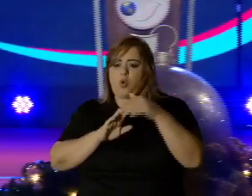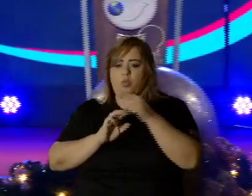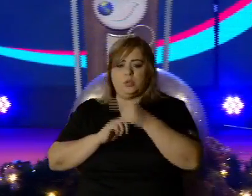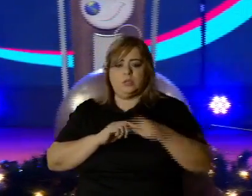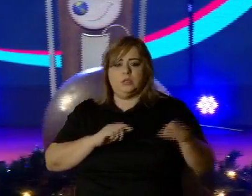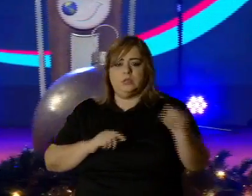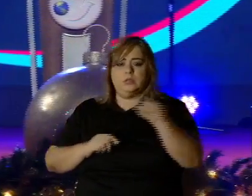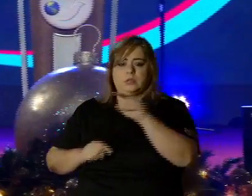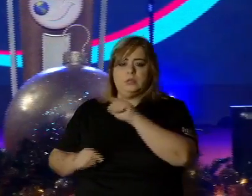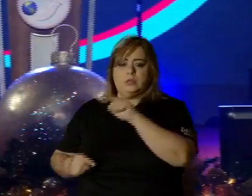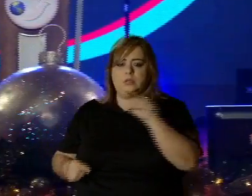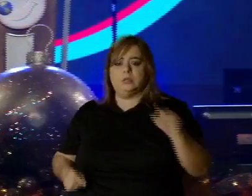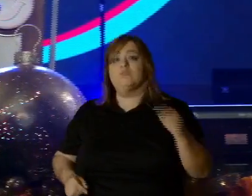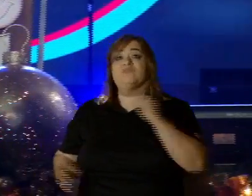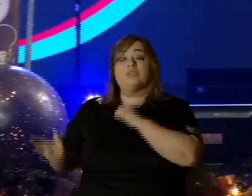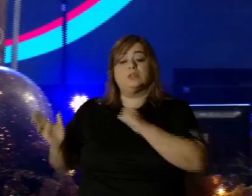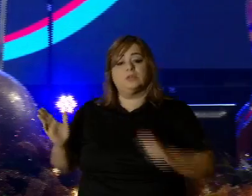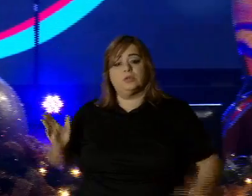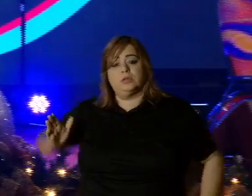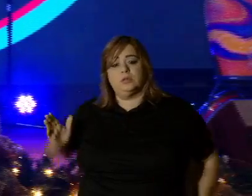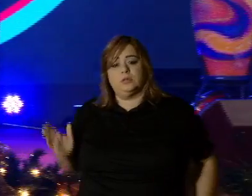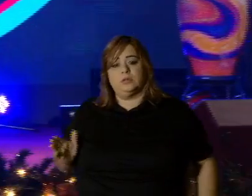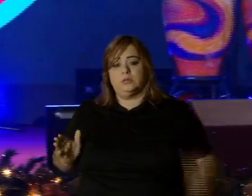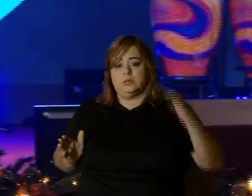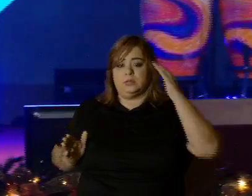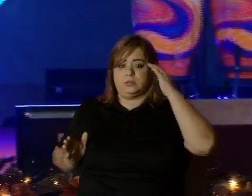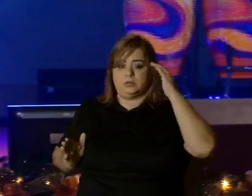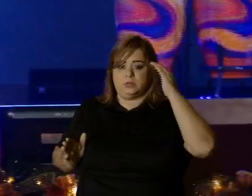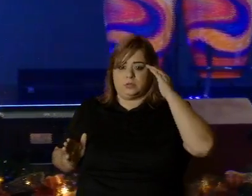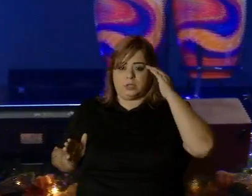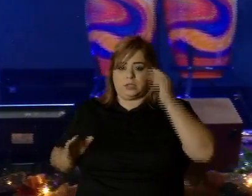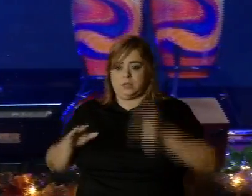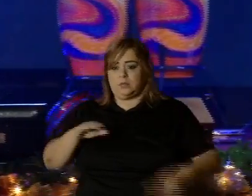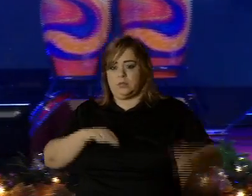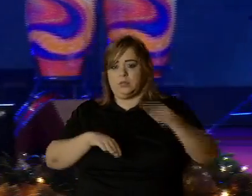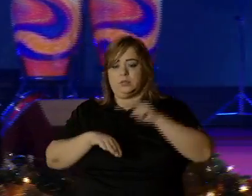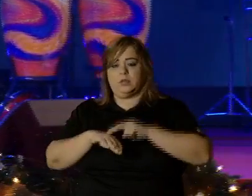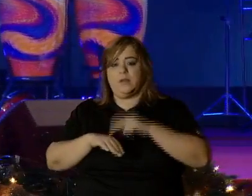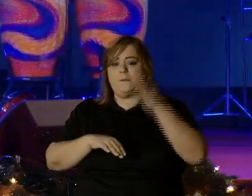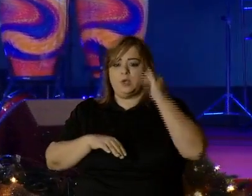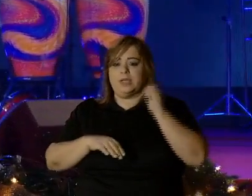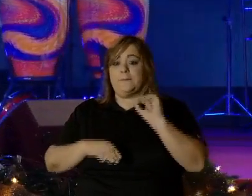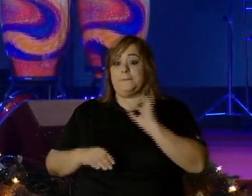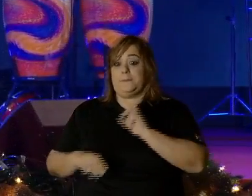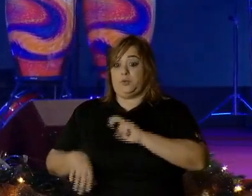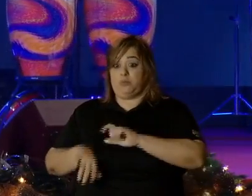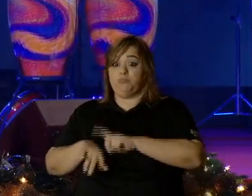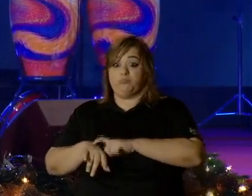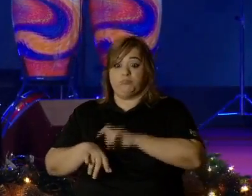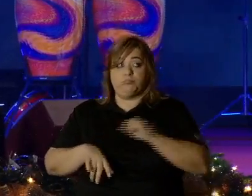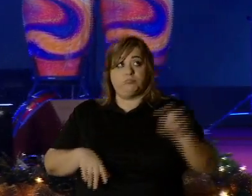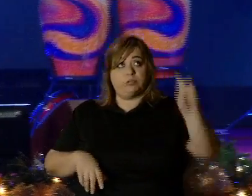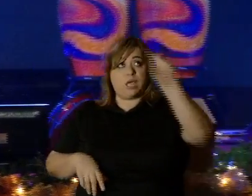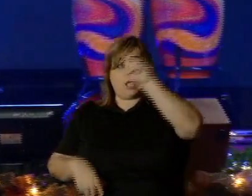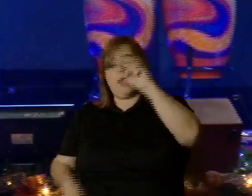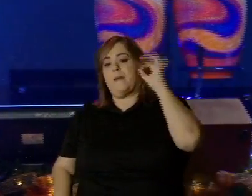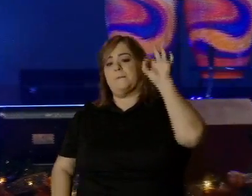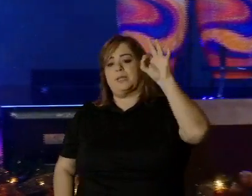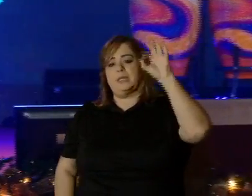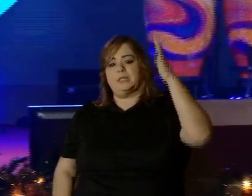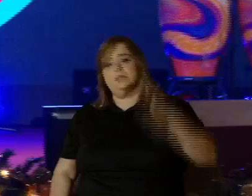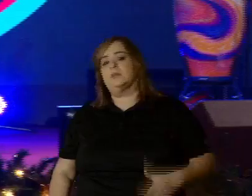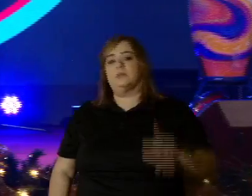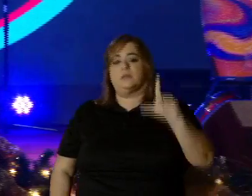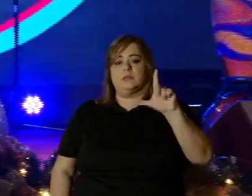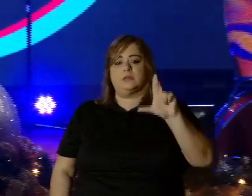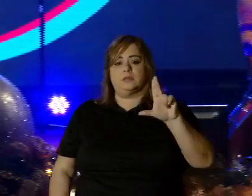Mirándolo a la cara y, bueno, Señor, yo sé que yo me tengo que levantar de aquí porque tengo que ir allá, tengo que predicar acá. Allá están los hermanos esperándome. Lucy está allá,